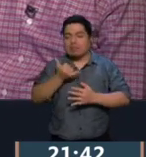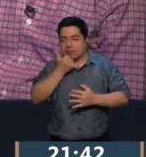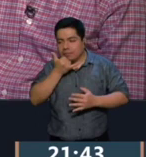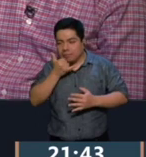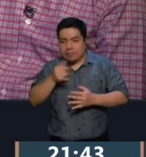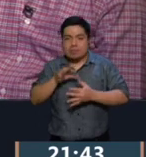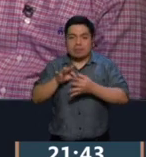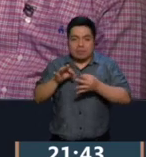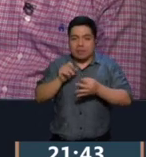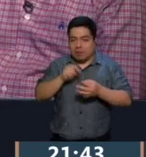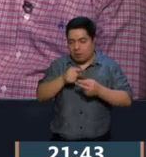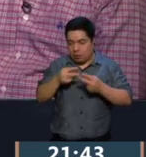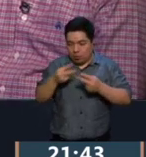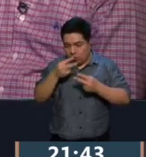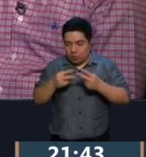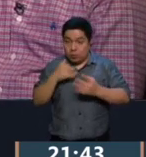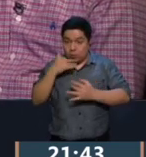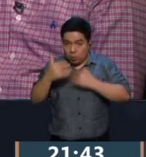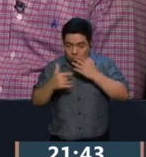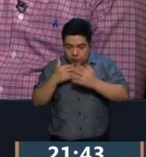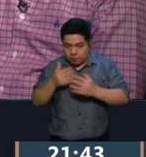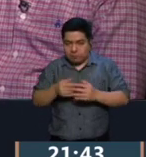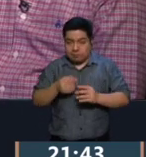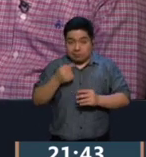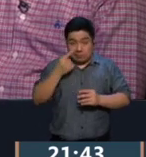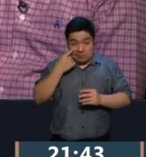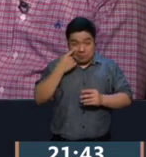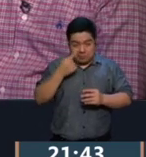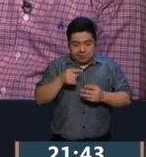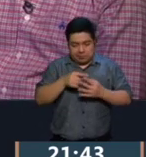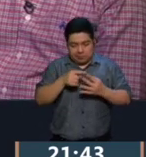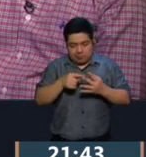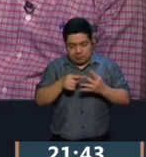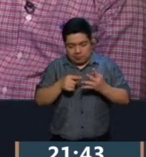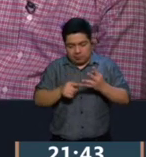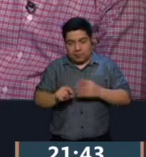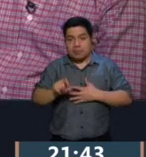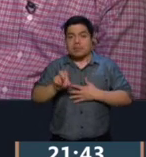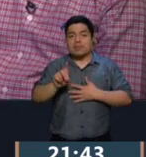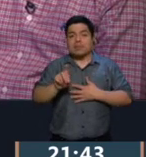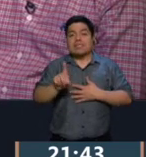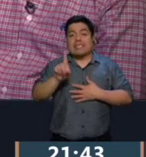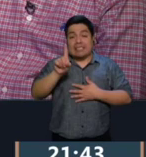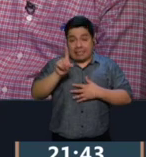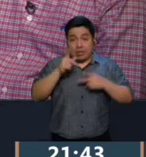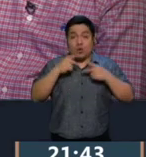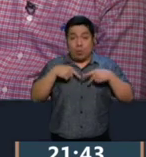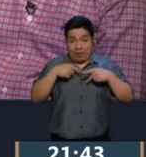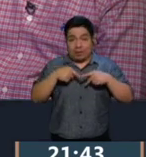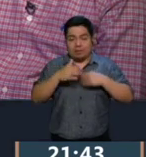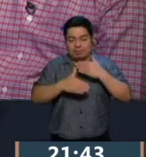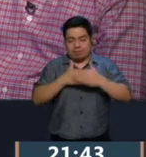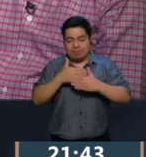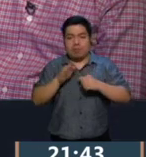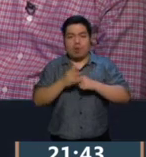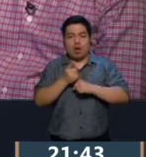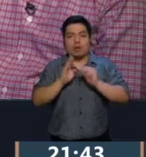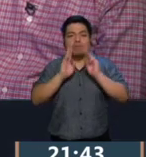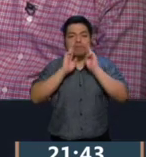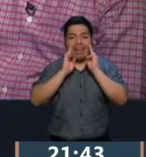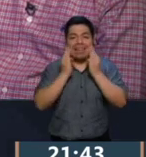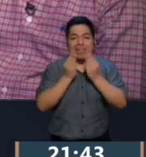también vamos a hablar de corrupción. Claro. Fíjense. Hay 31 personas vinculadas a proceso por el cártel